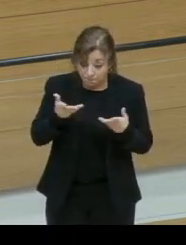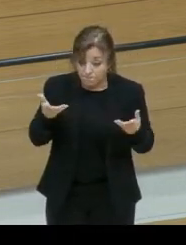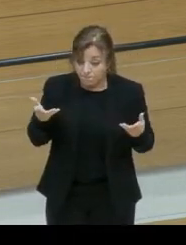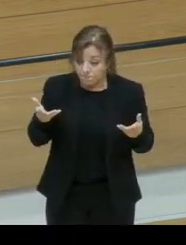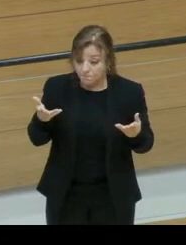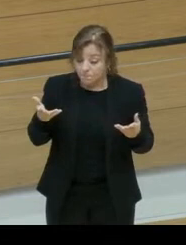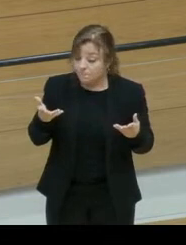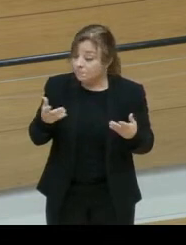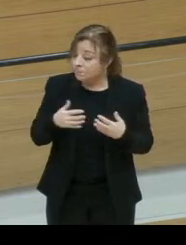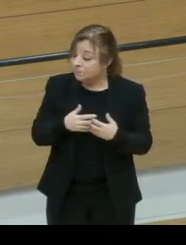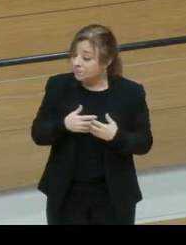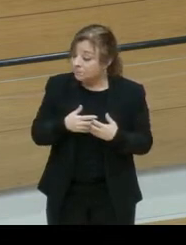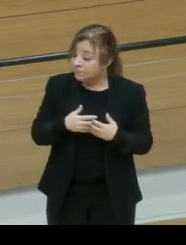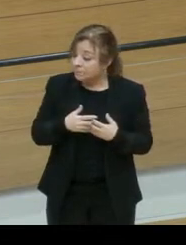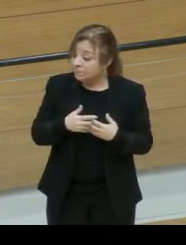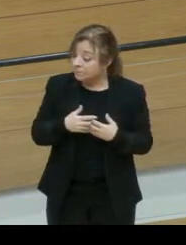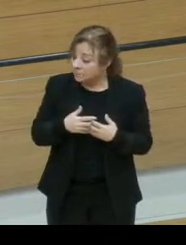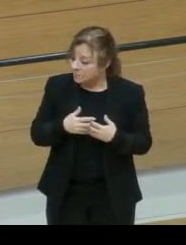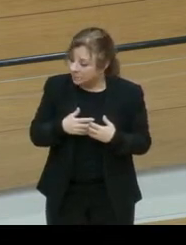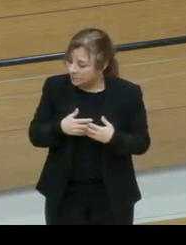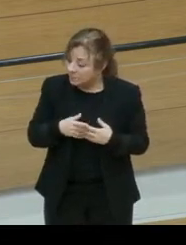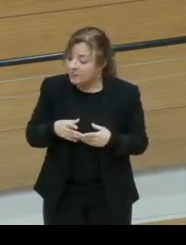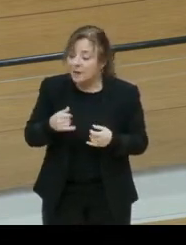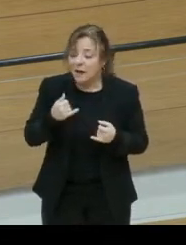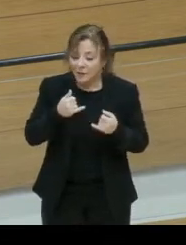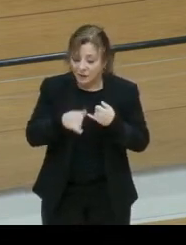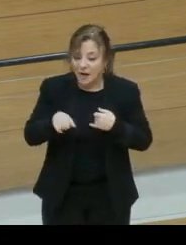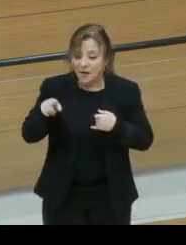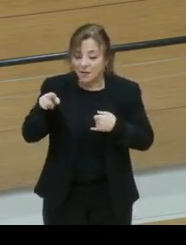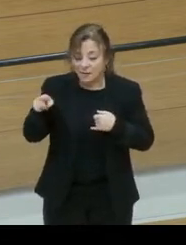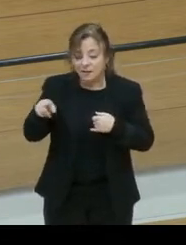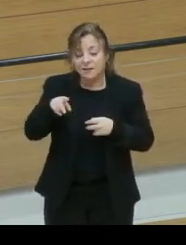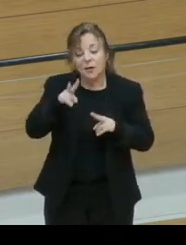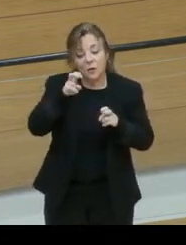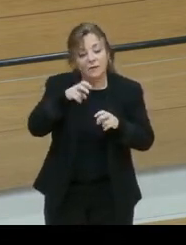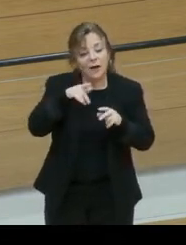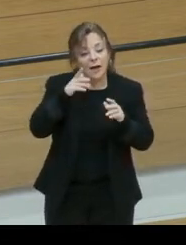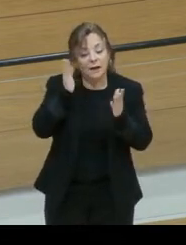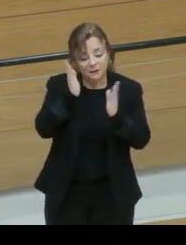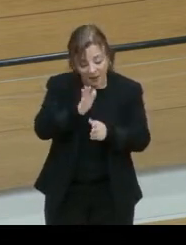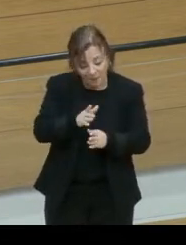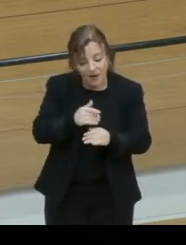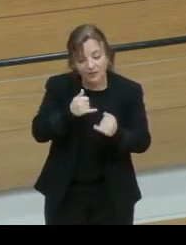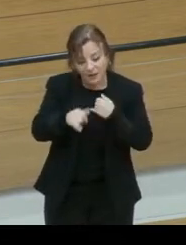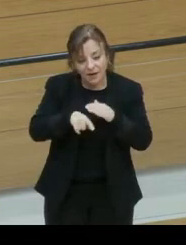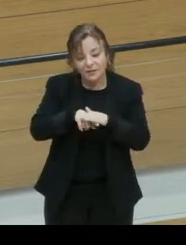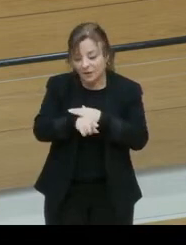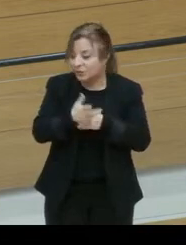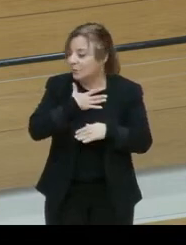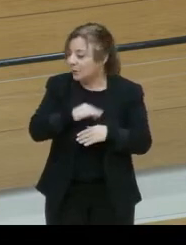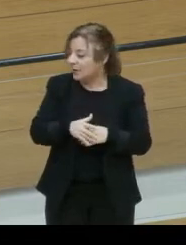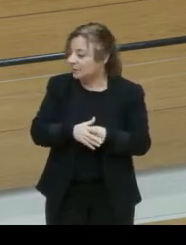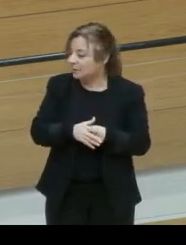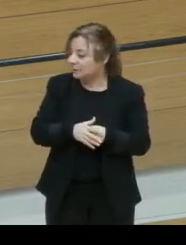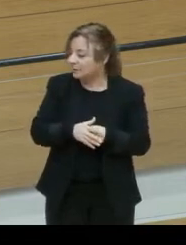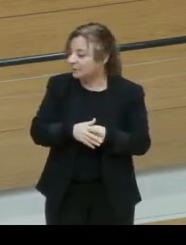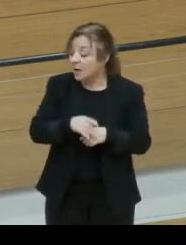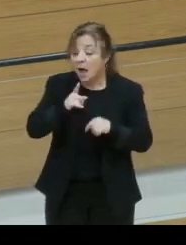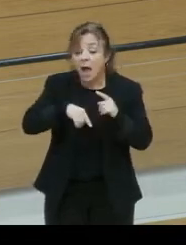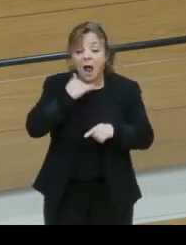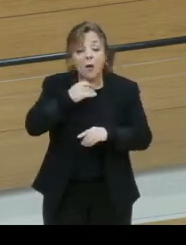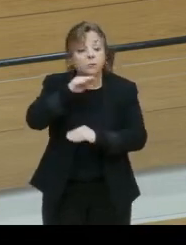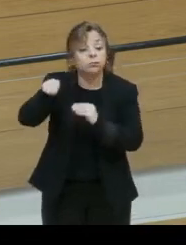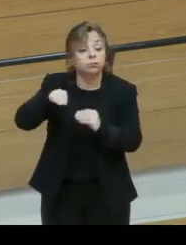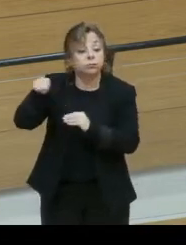que verdaderamente se desarrolle esa nueva terapia. Poco a poco. ¿Alguna pregunta